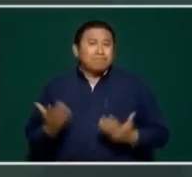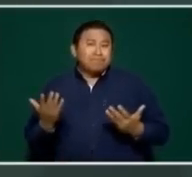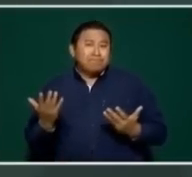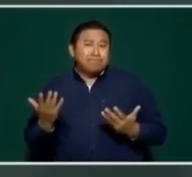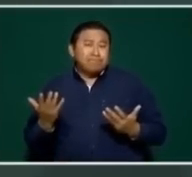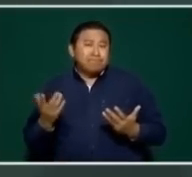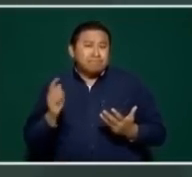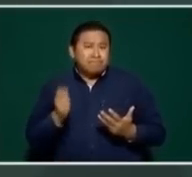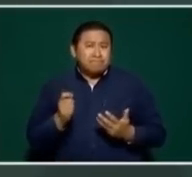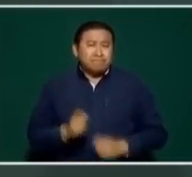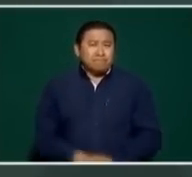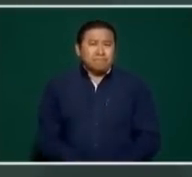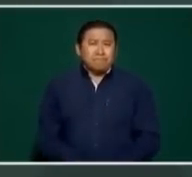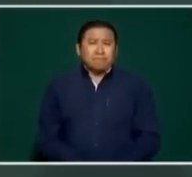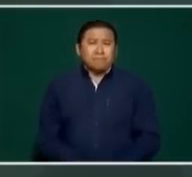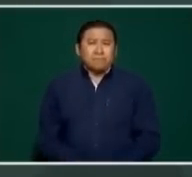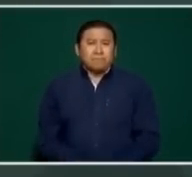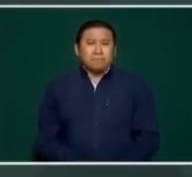que